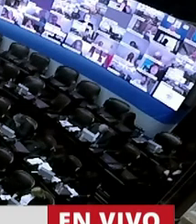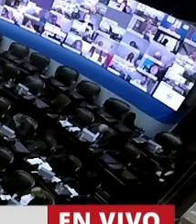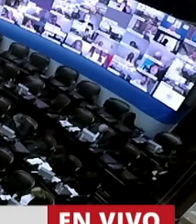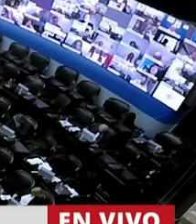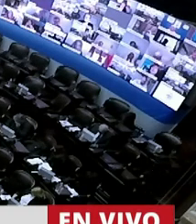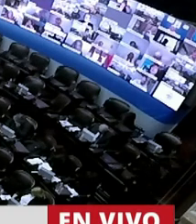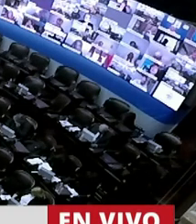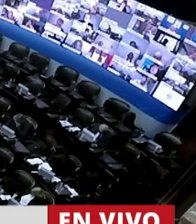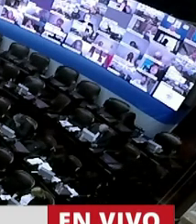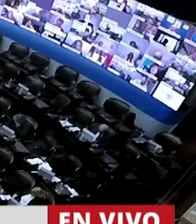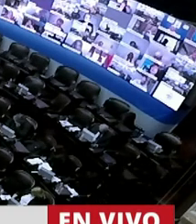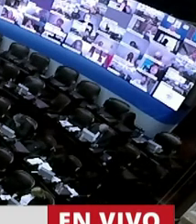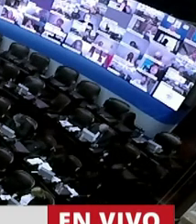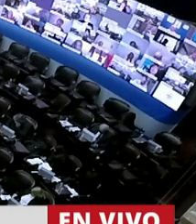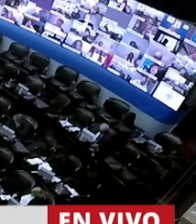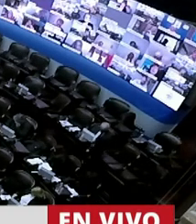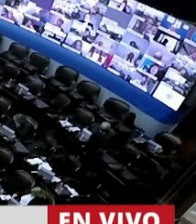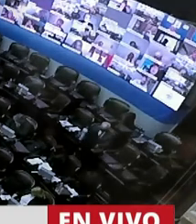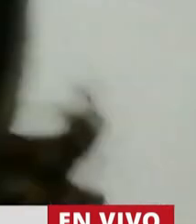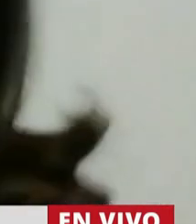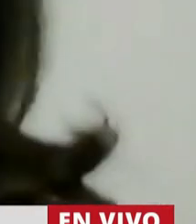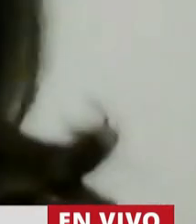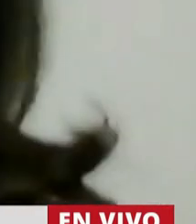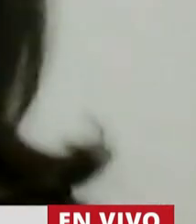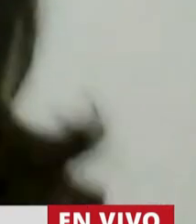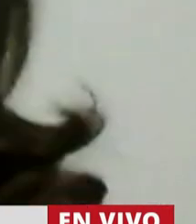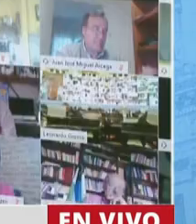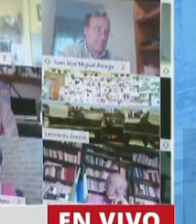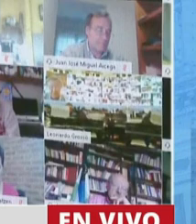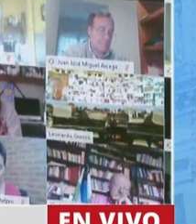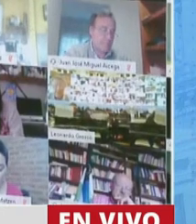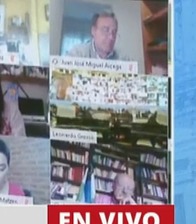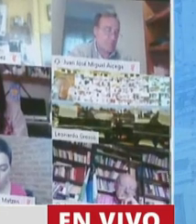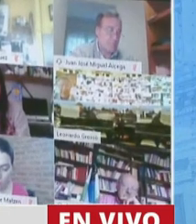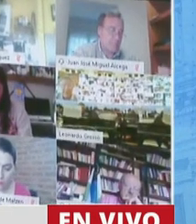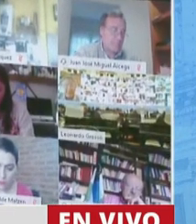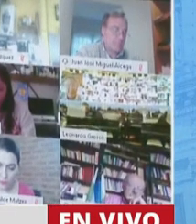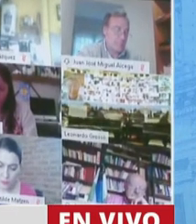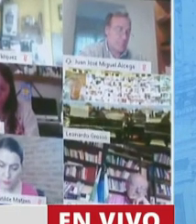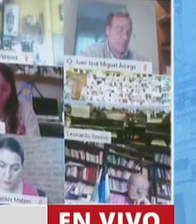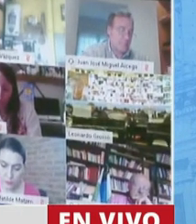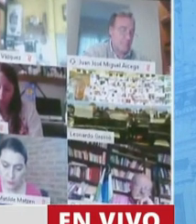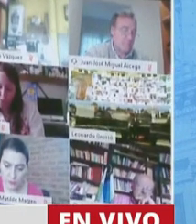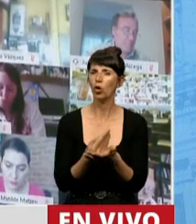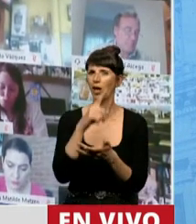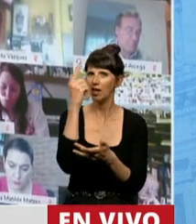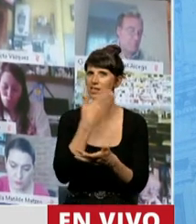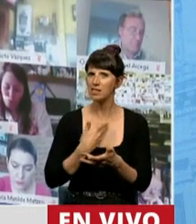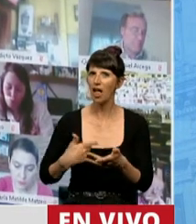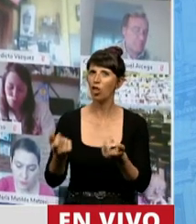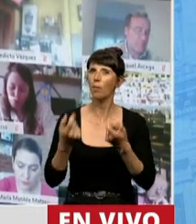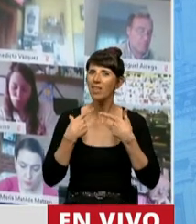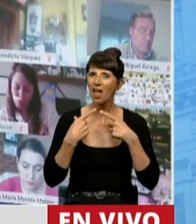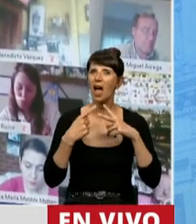presidente una vez en el gobierno el estado nos brinda herramienta para desarrollar políticas públicas que